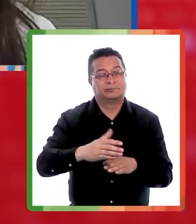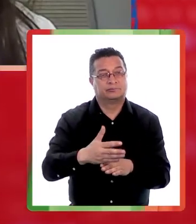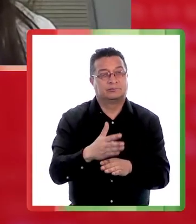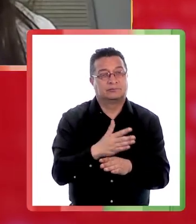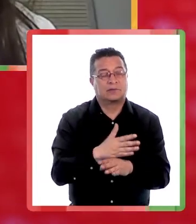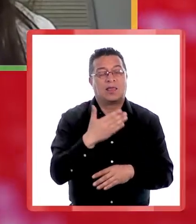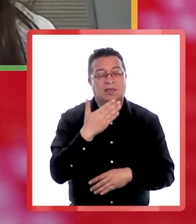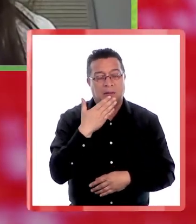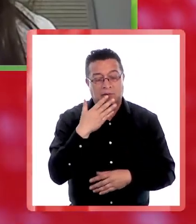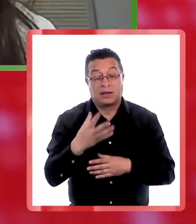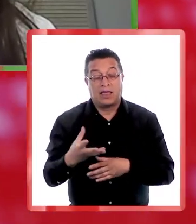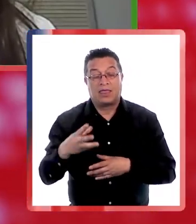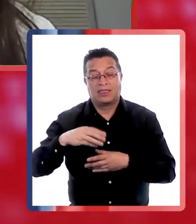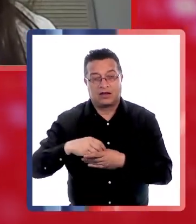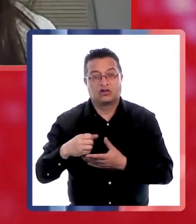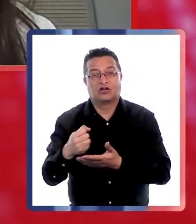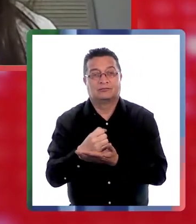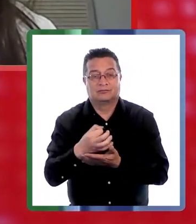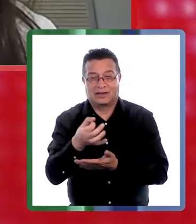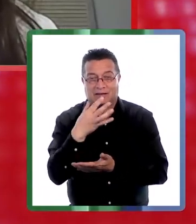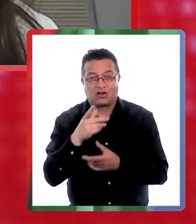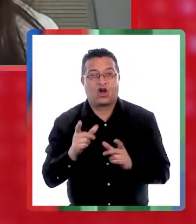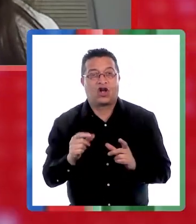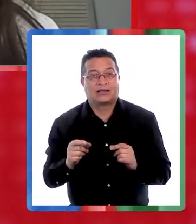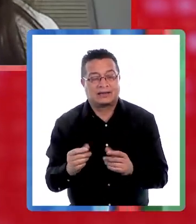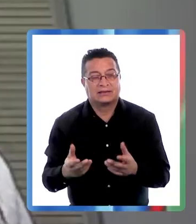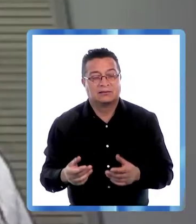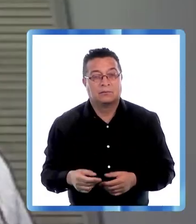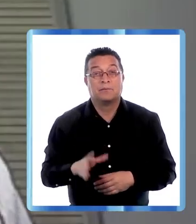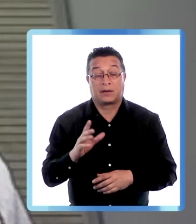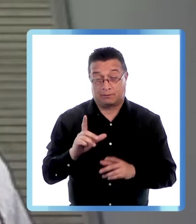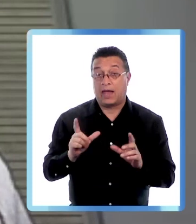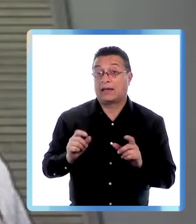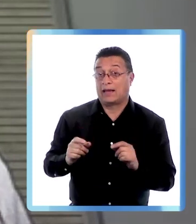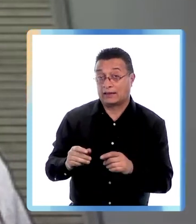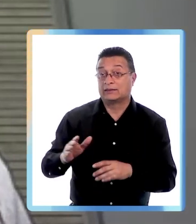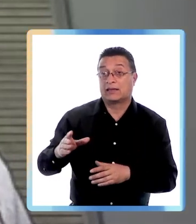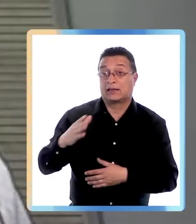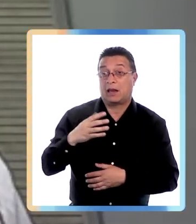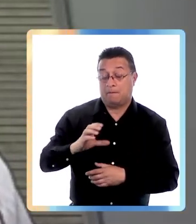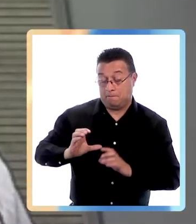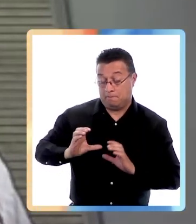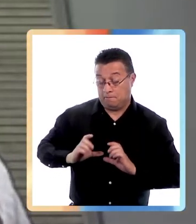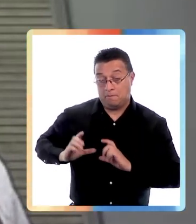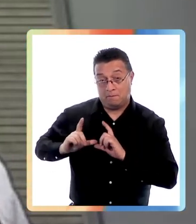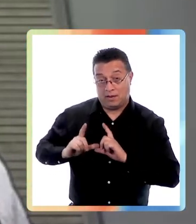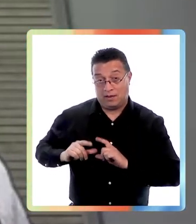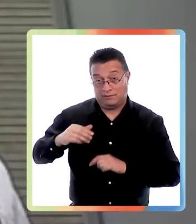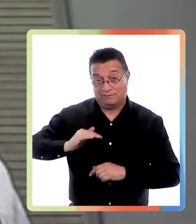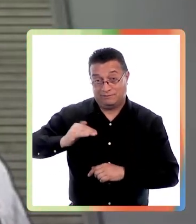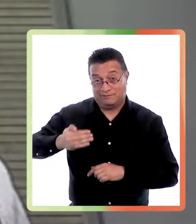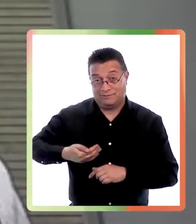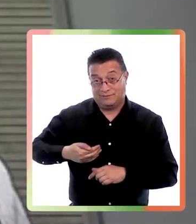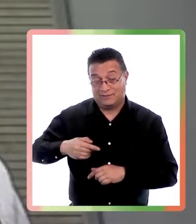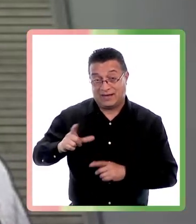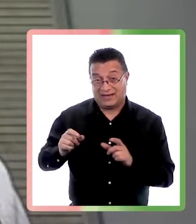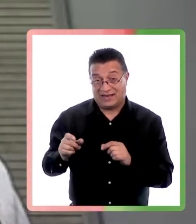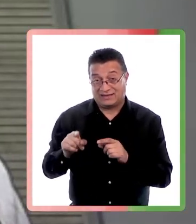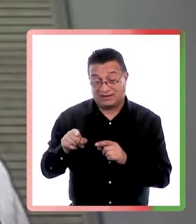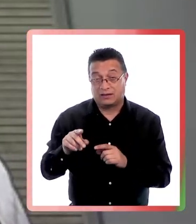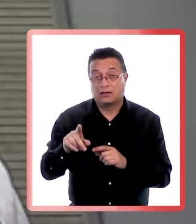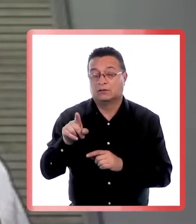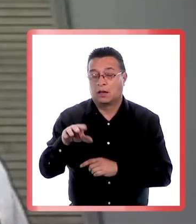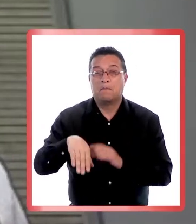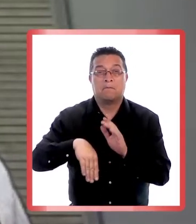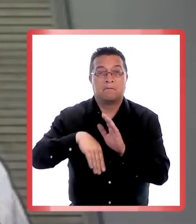prevención, sino también como dentro del tratamiento del cáncer propiamente tal? El cáncer de mama es como de los temas